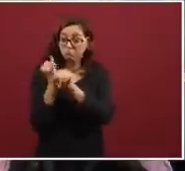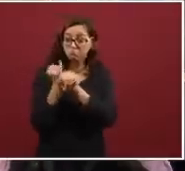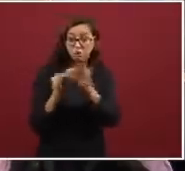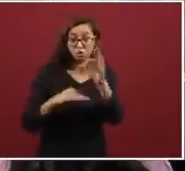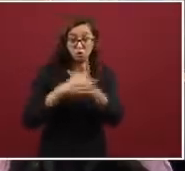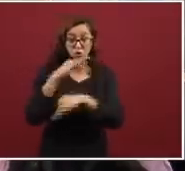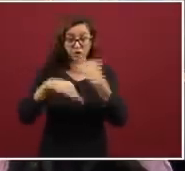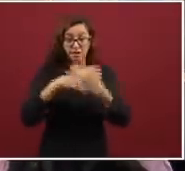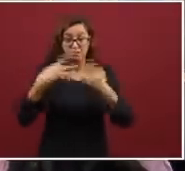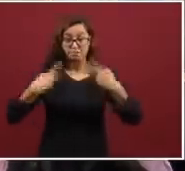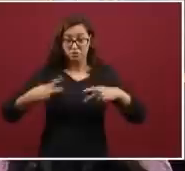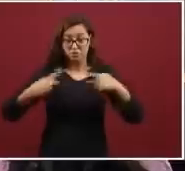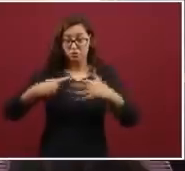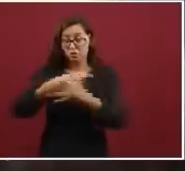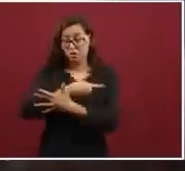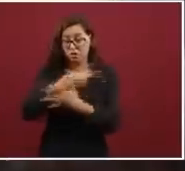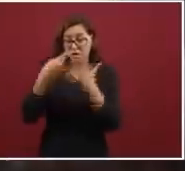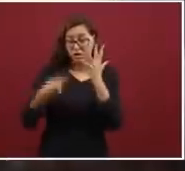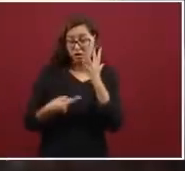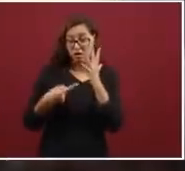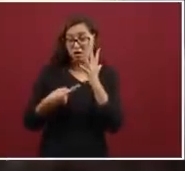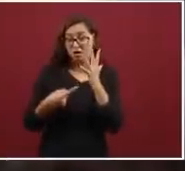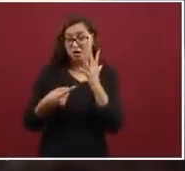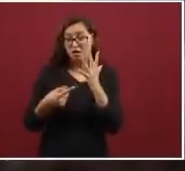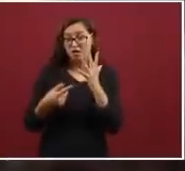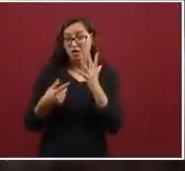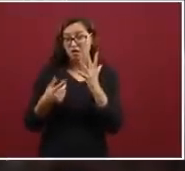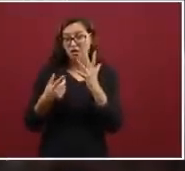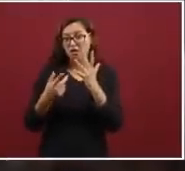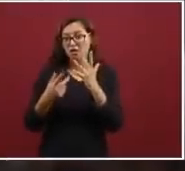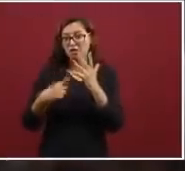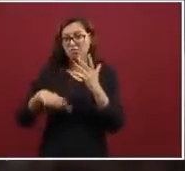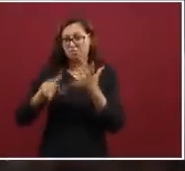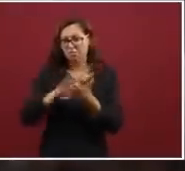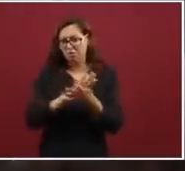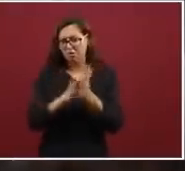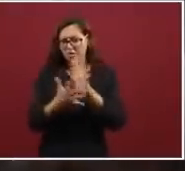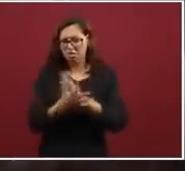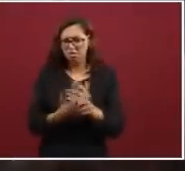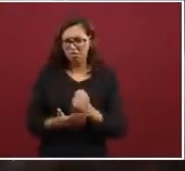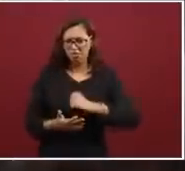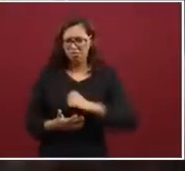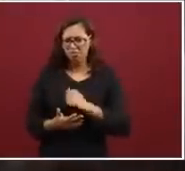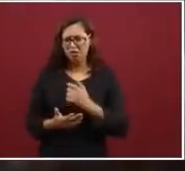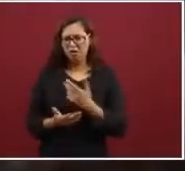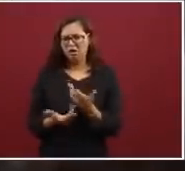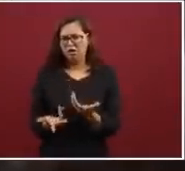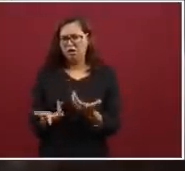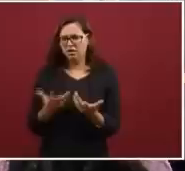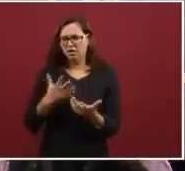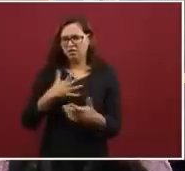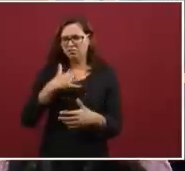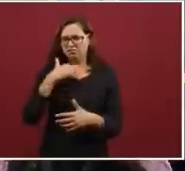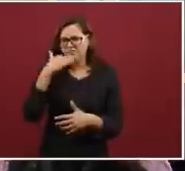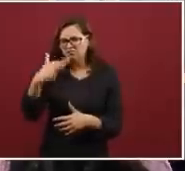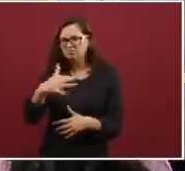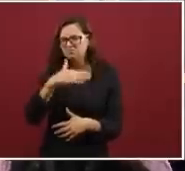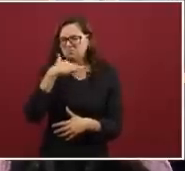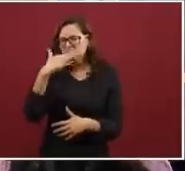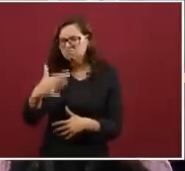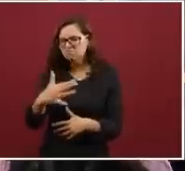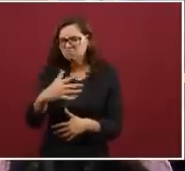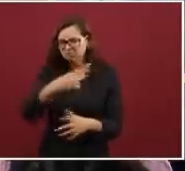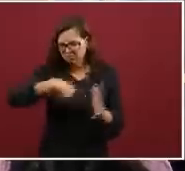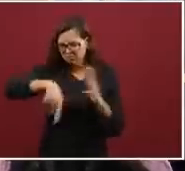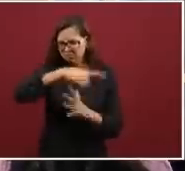personajes implicados, esos que hicieron el imperio del influyentismo y de la deshonestidad? Bueno,